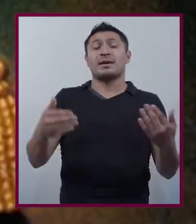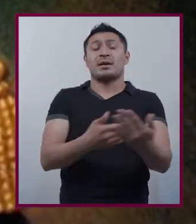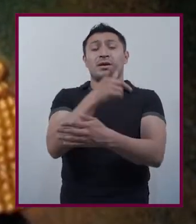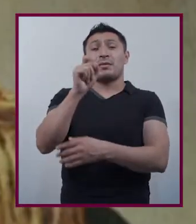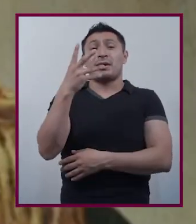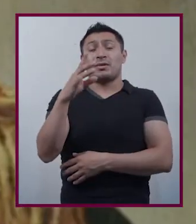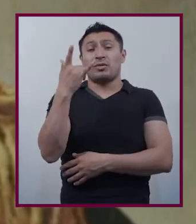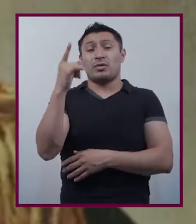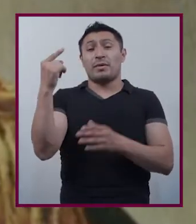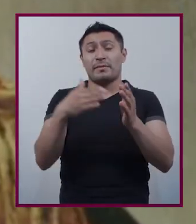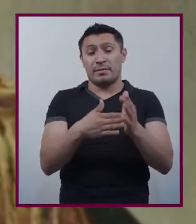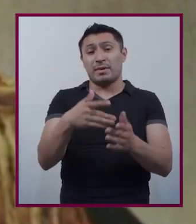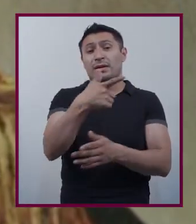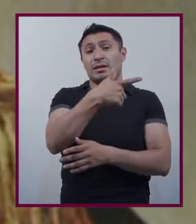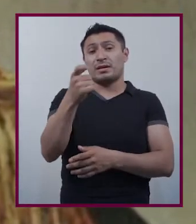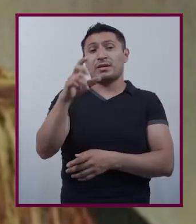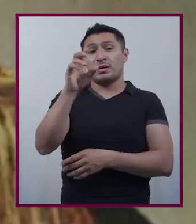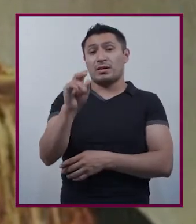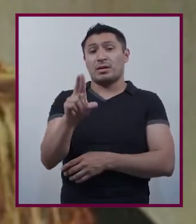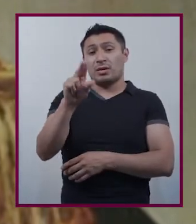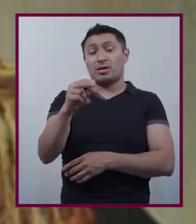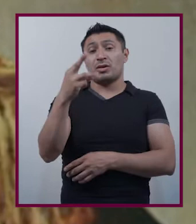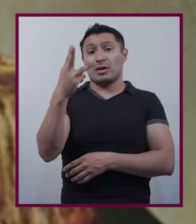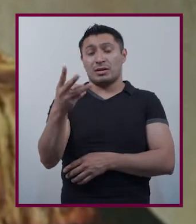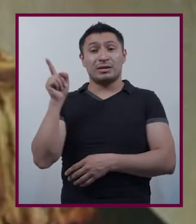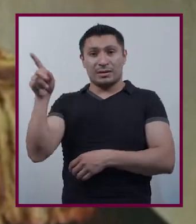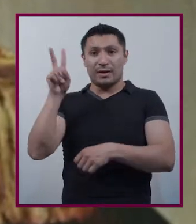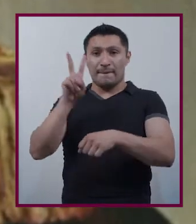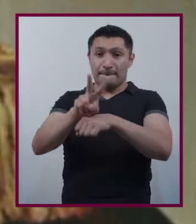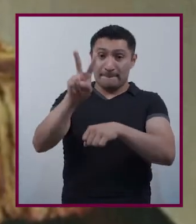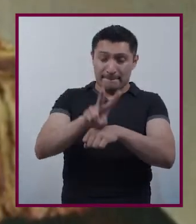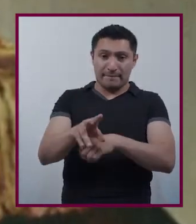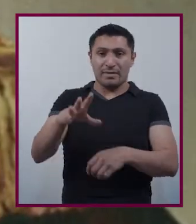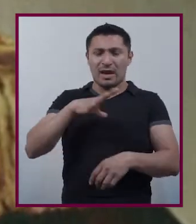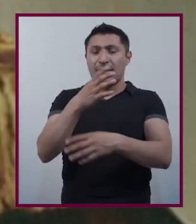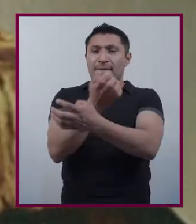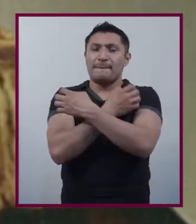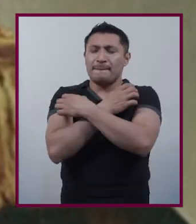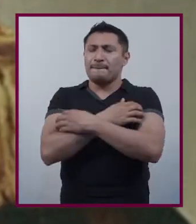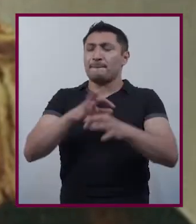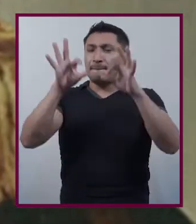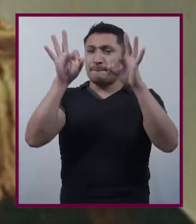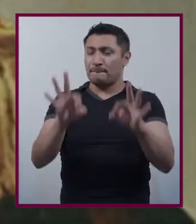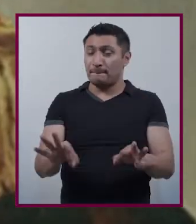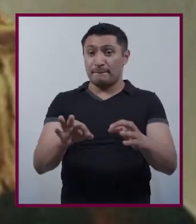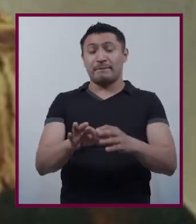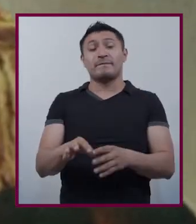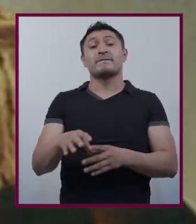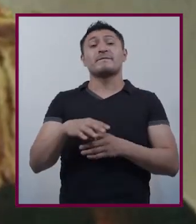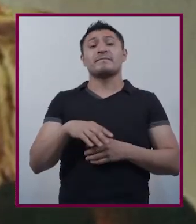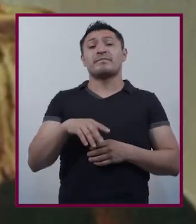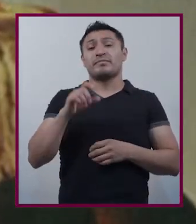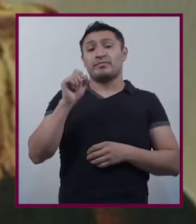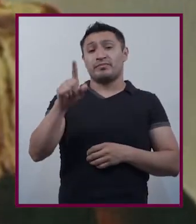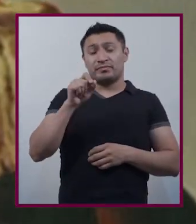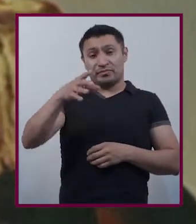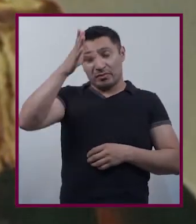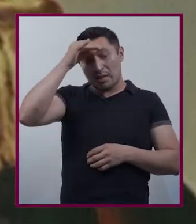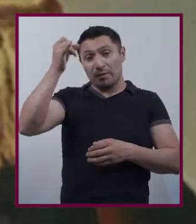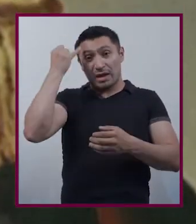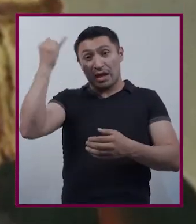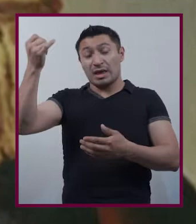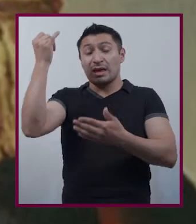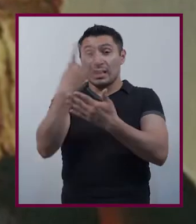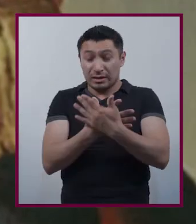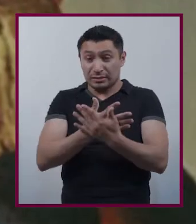de 1783 en Caracas, Venezuela, y tuvo una educación de calidad. Influenciado por las ideas de la